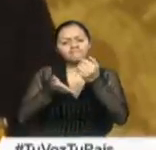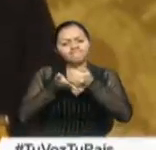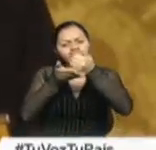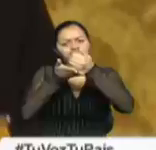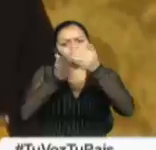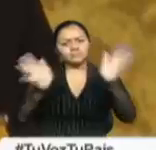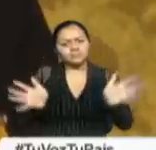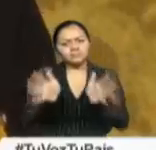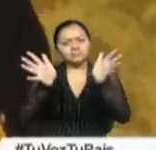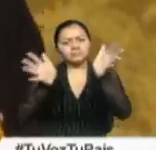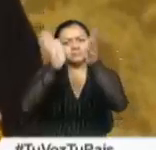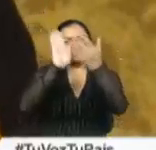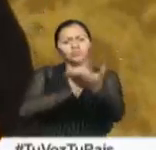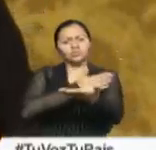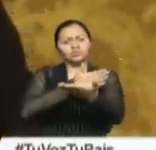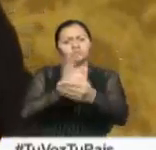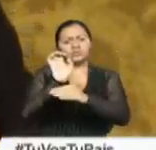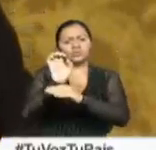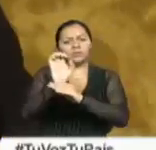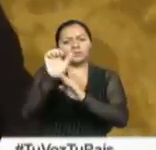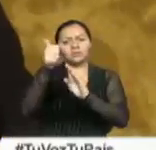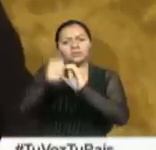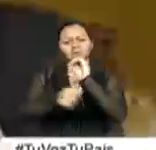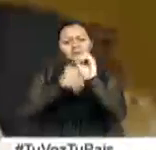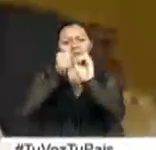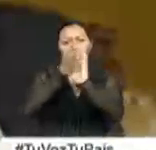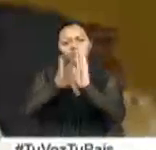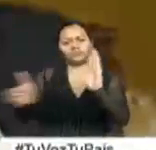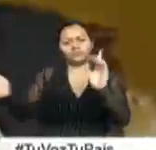durante toda esta década ganada.